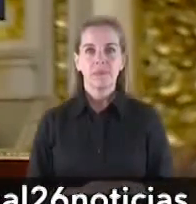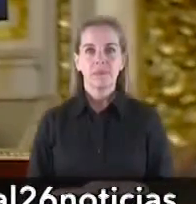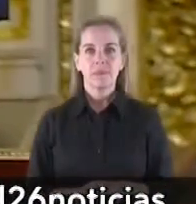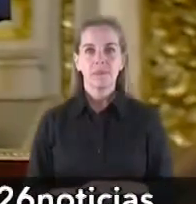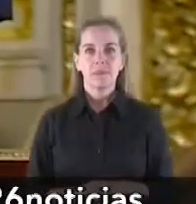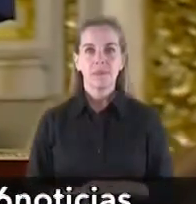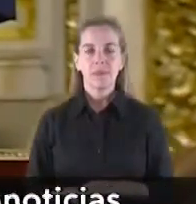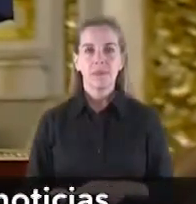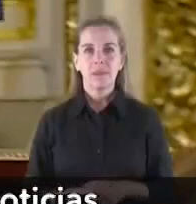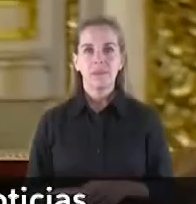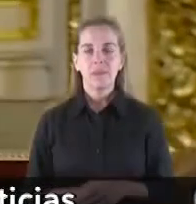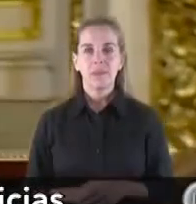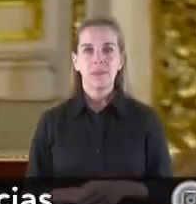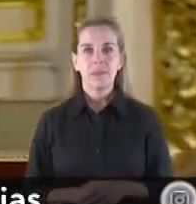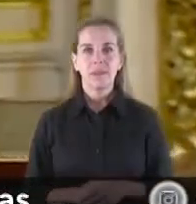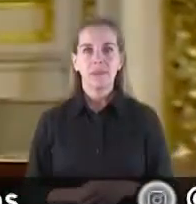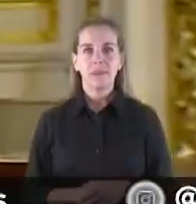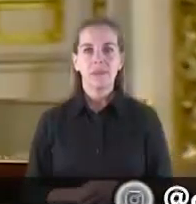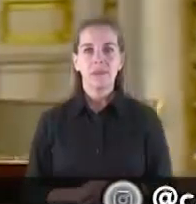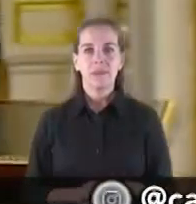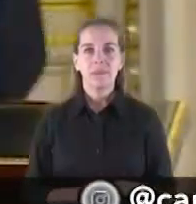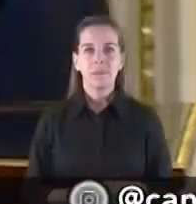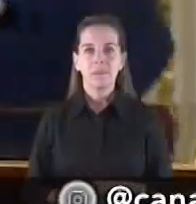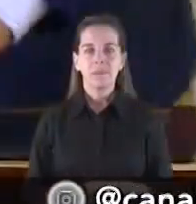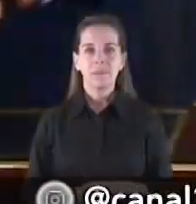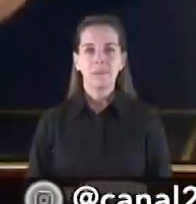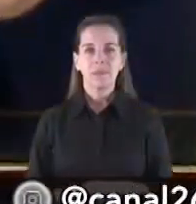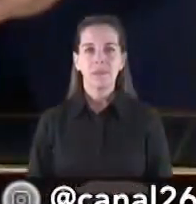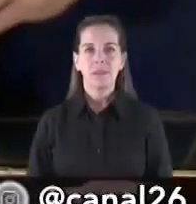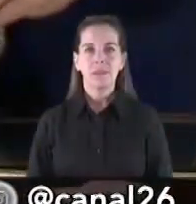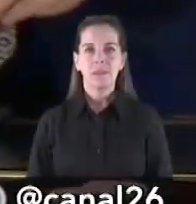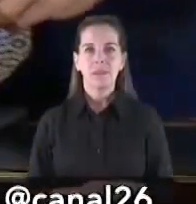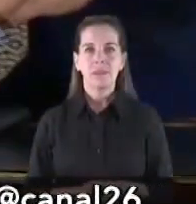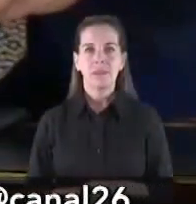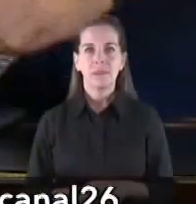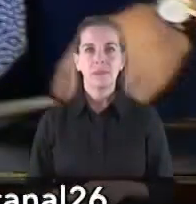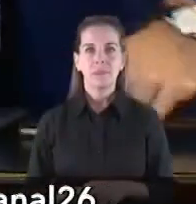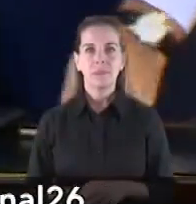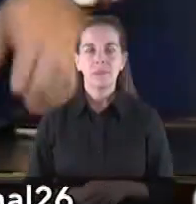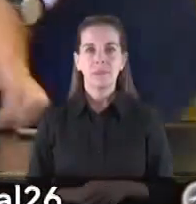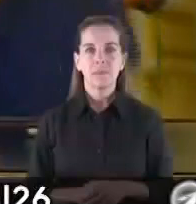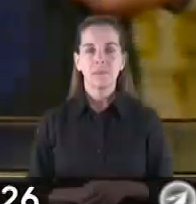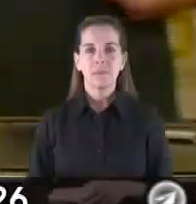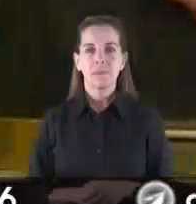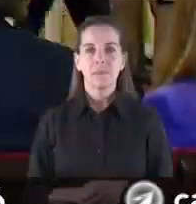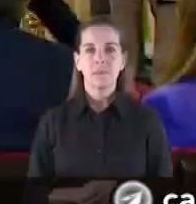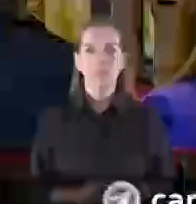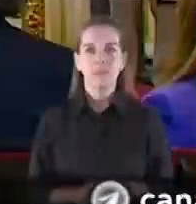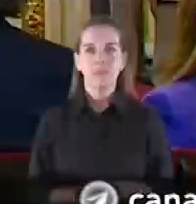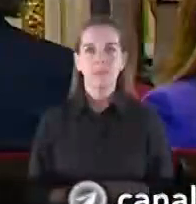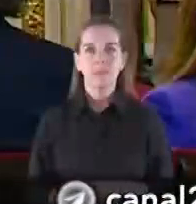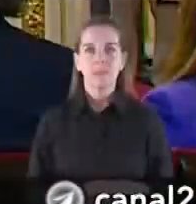está Ursula de visita en la Argentina. Allí los vemos entonces, la visita de la titular de la